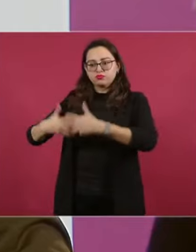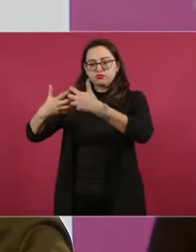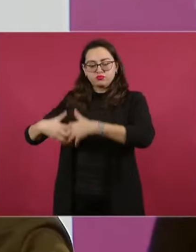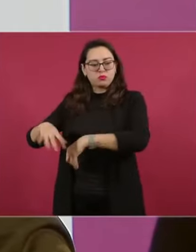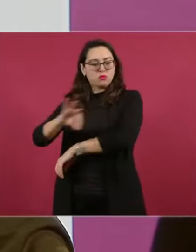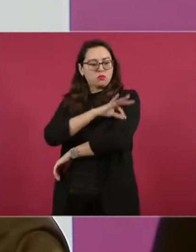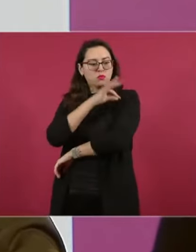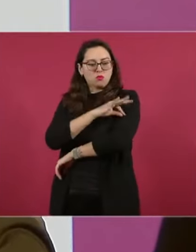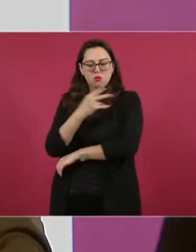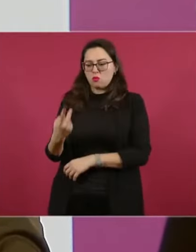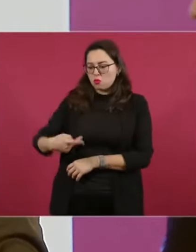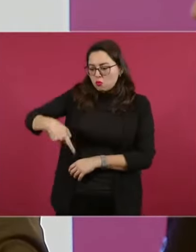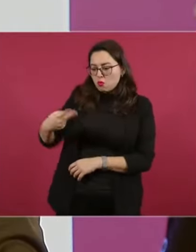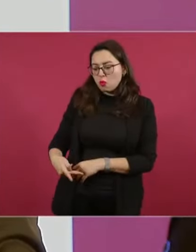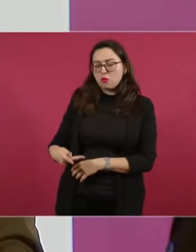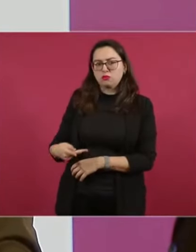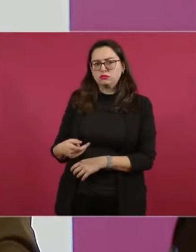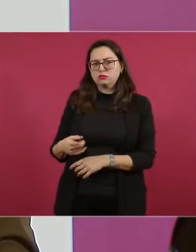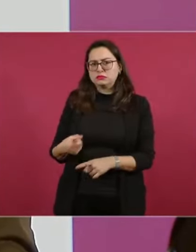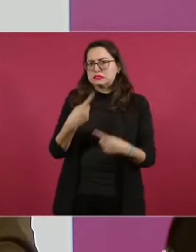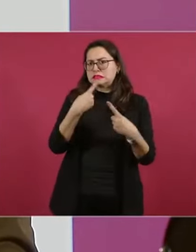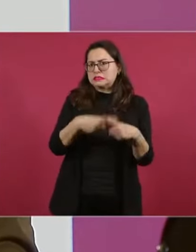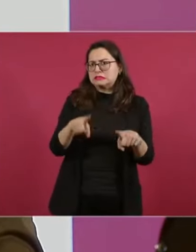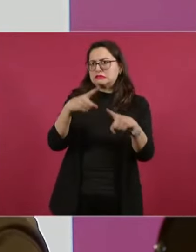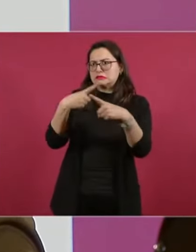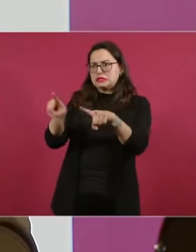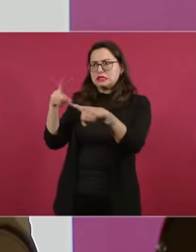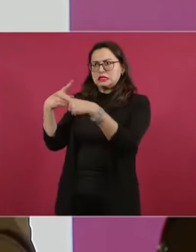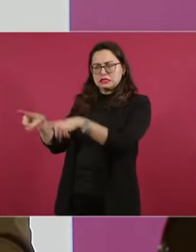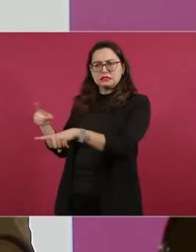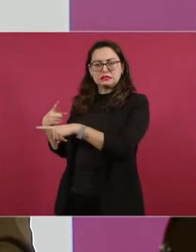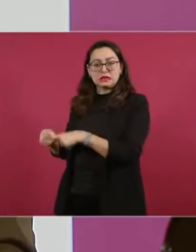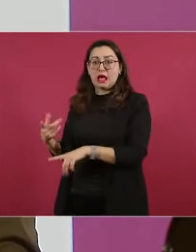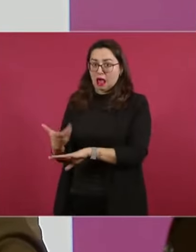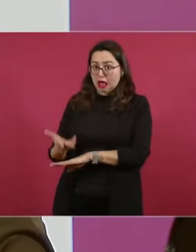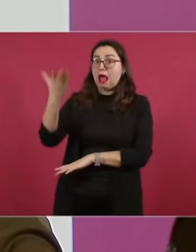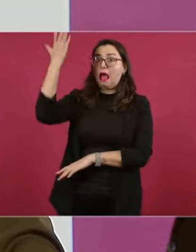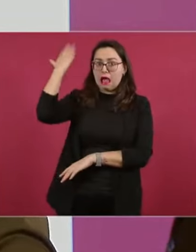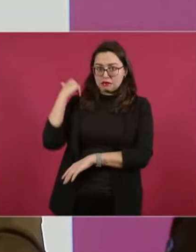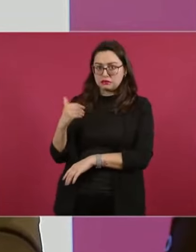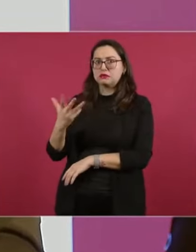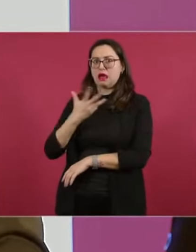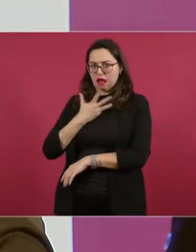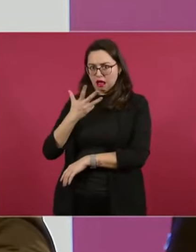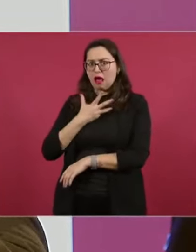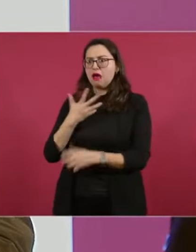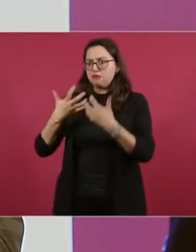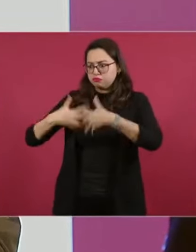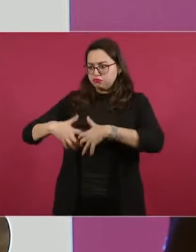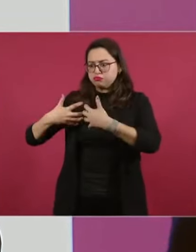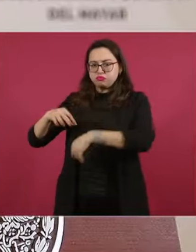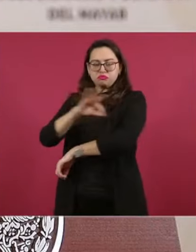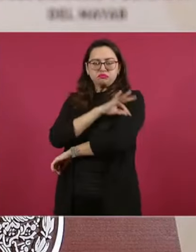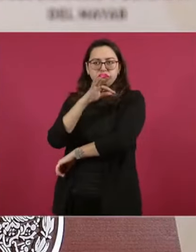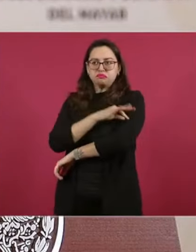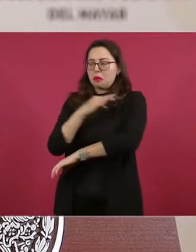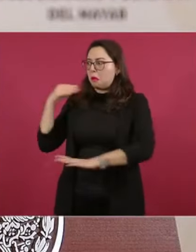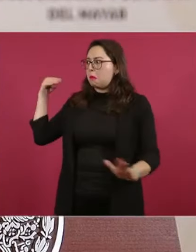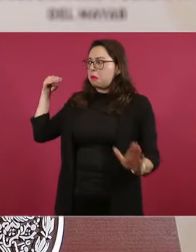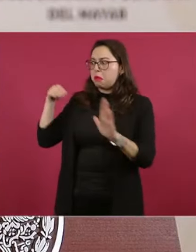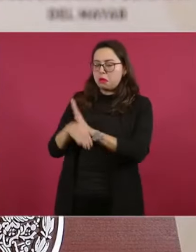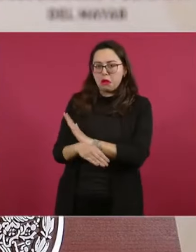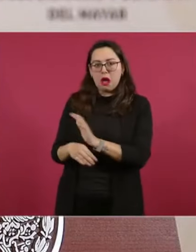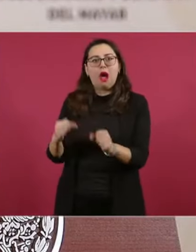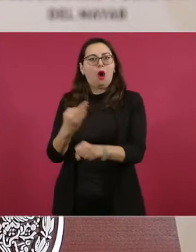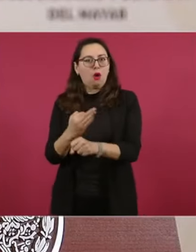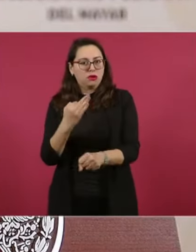nuestra soberanía en materia de producción de vacunas. Este aprendizaje nos invita a continuar con otro tipo de desarrollos